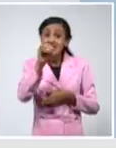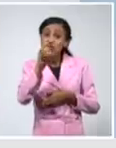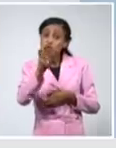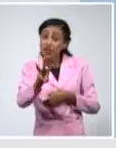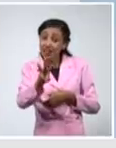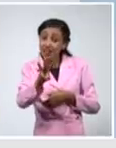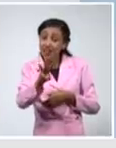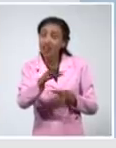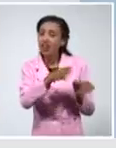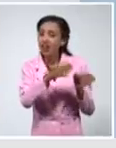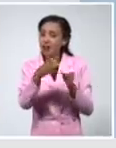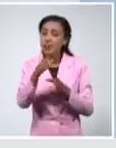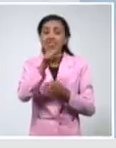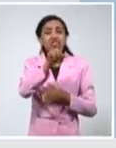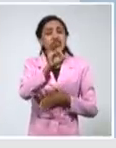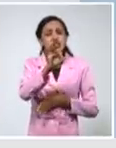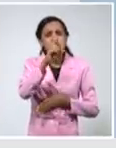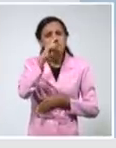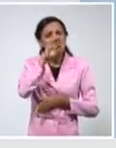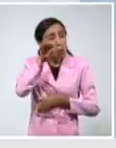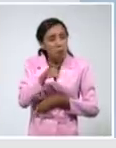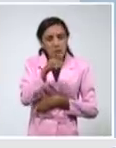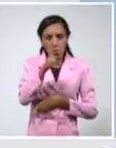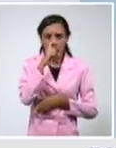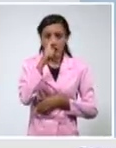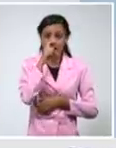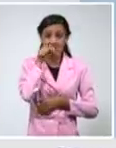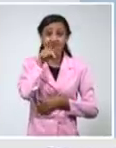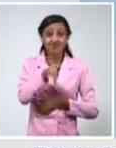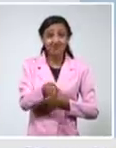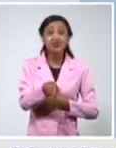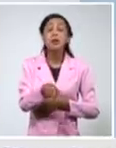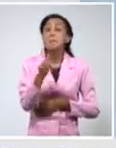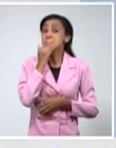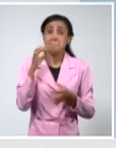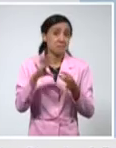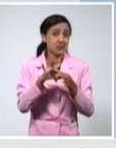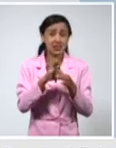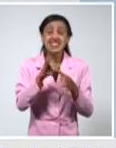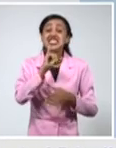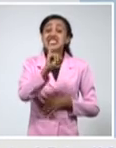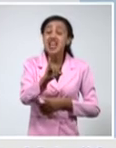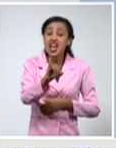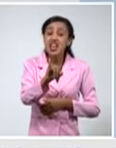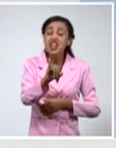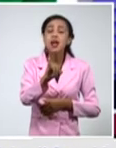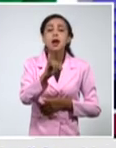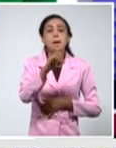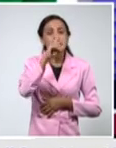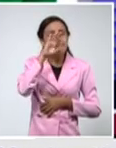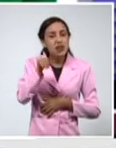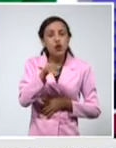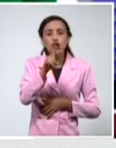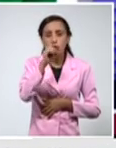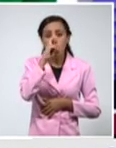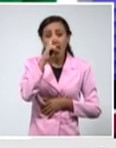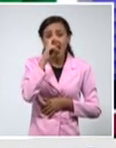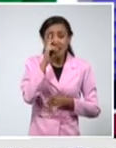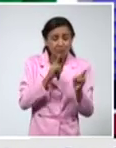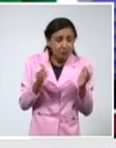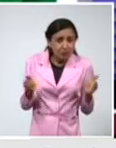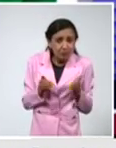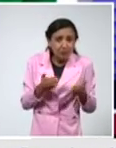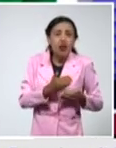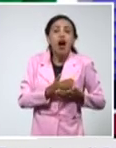18 y menos años de edad. Todavía más grave, 6 menores de 1 año, 6 lactantes pudiéramos